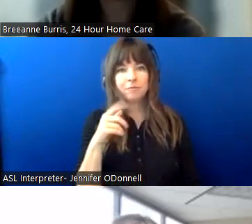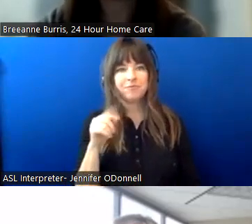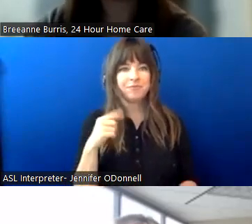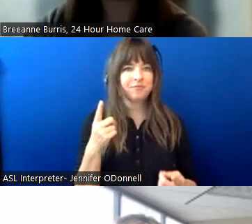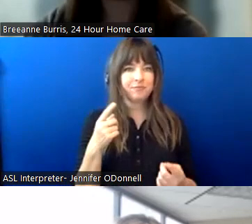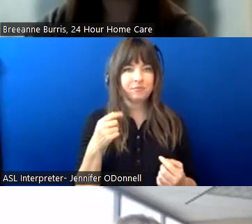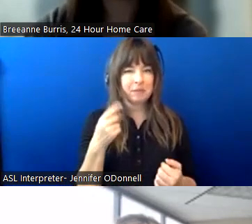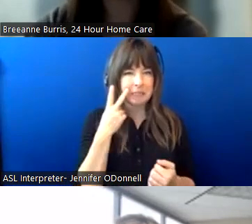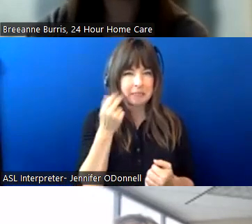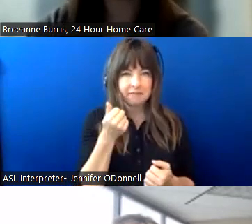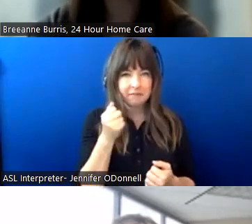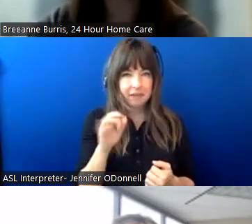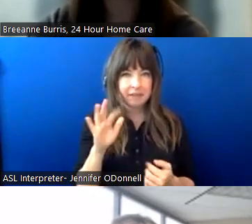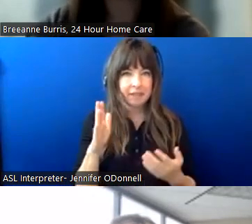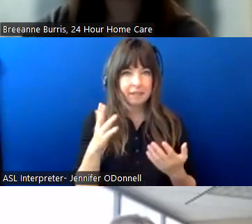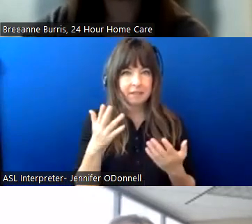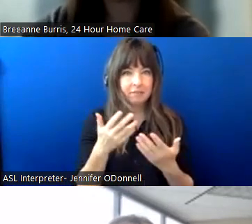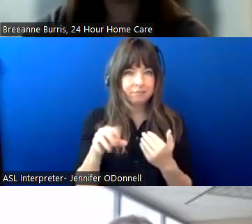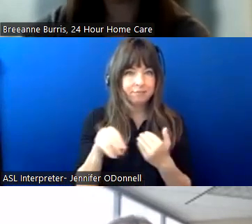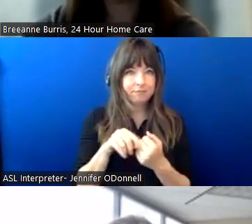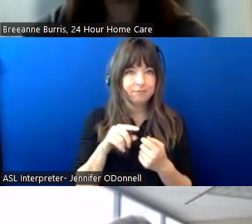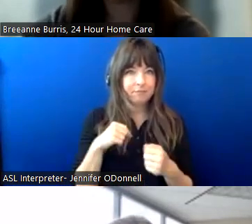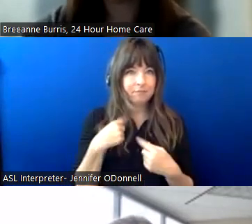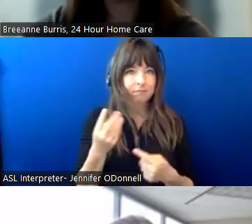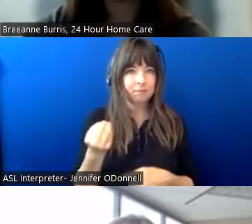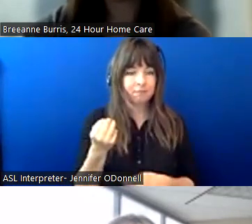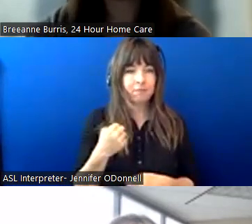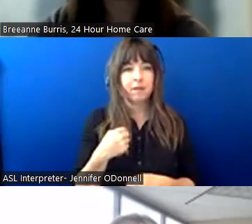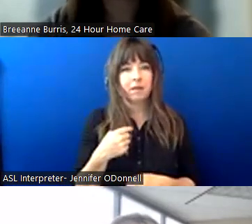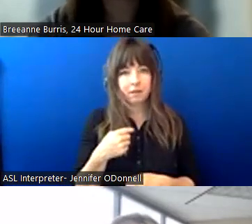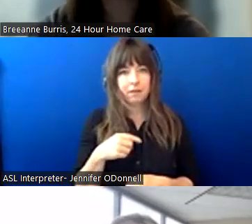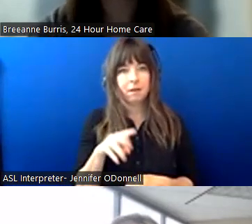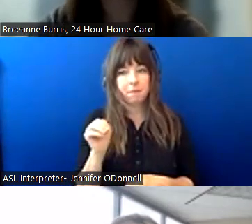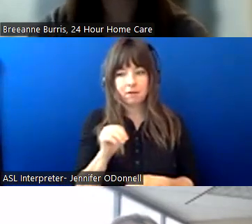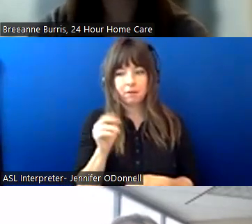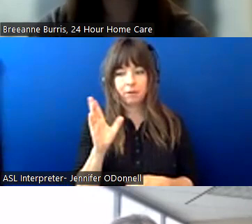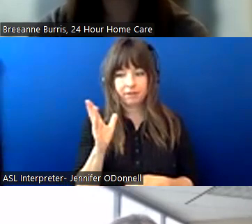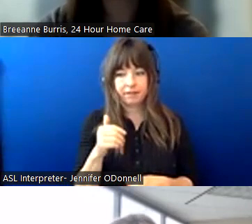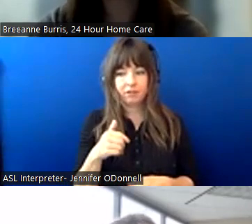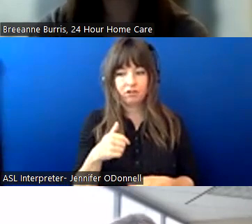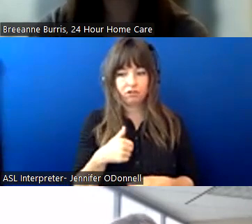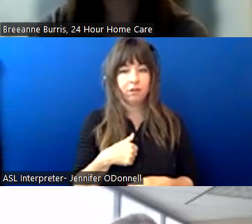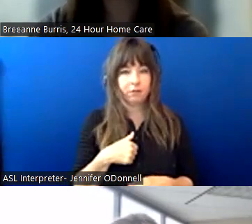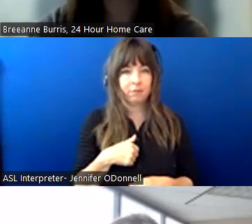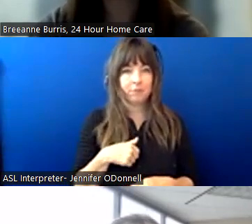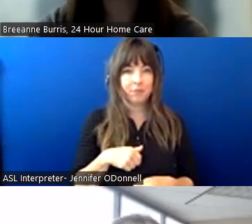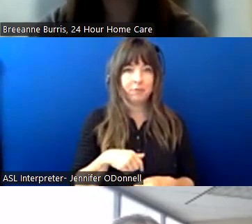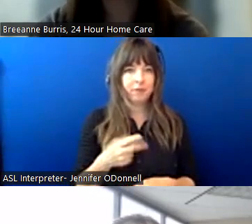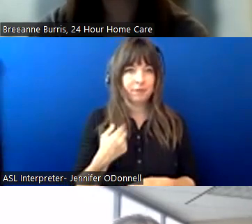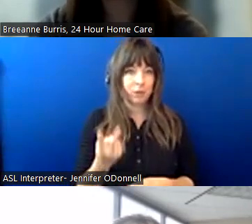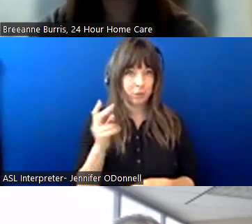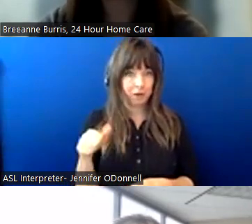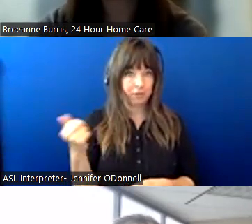que dos CBOs adicionales se han agregado en la presentación de lunes. Así que en la presentación de lunes dije